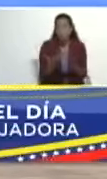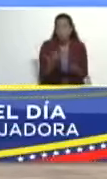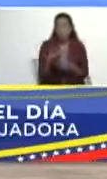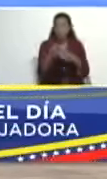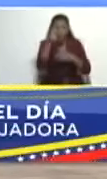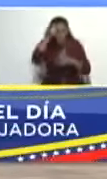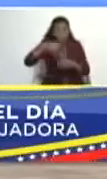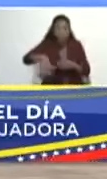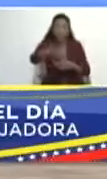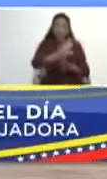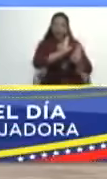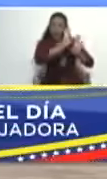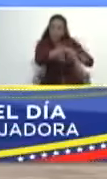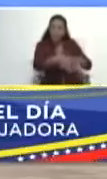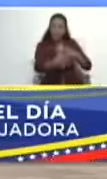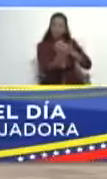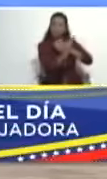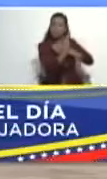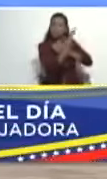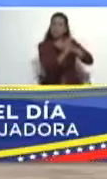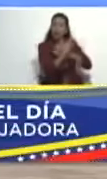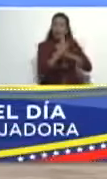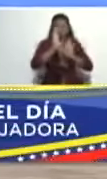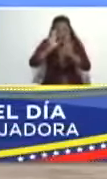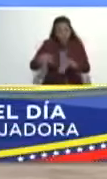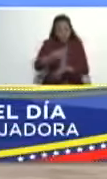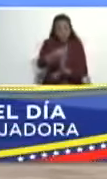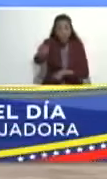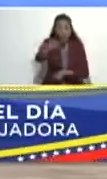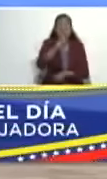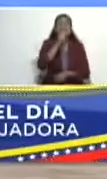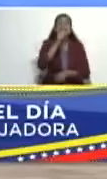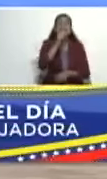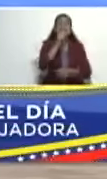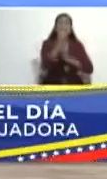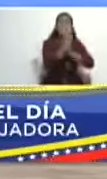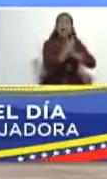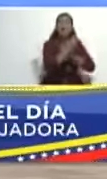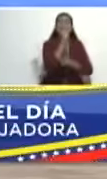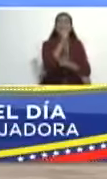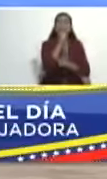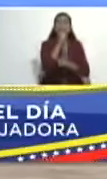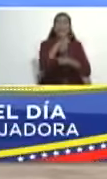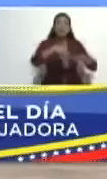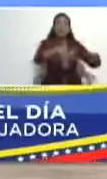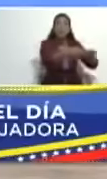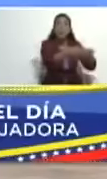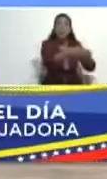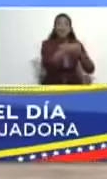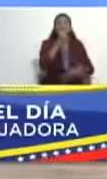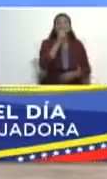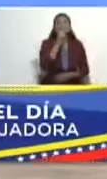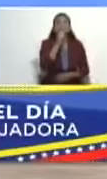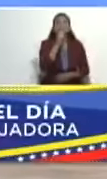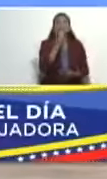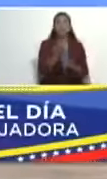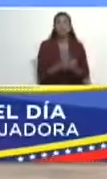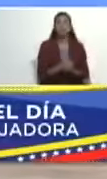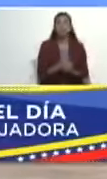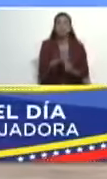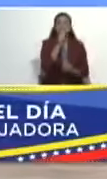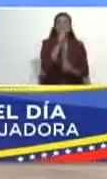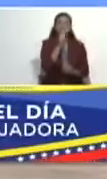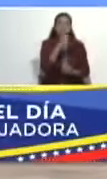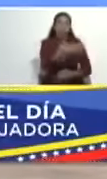¿El pueblo apoya las sanciones? ¿Quién pidió las sanciones? ¿Quién?